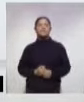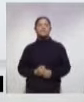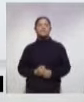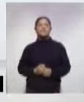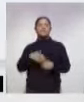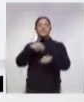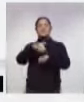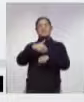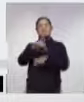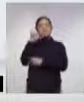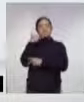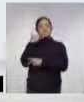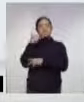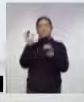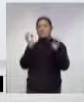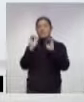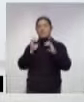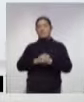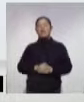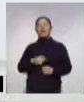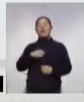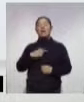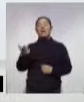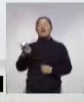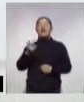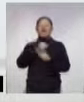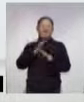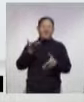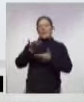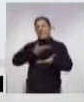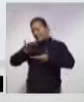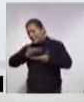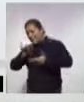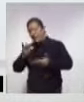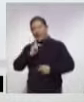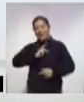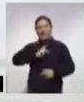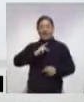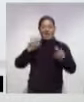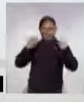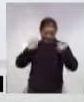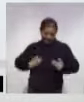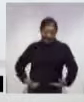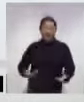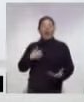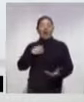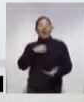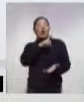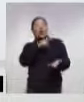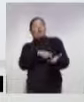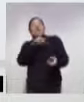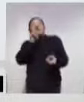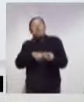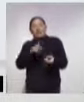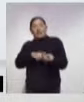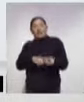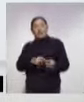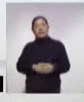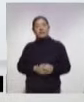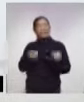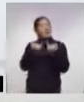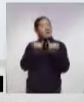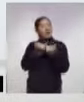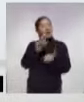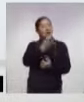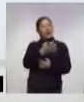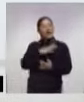número de teléfono. No compartir información personal, no compartir nuestra ubicación, porque inconscientemente les damos